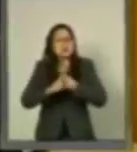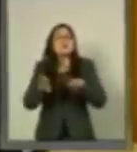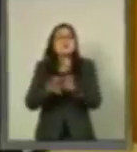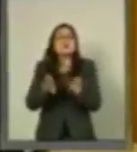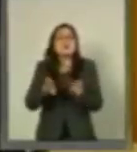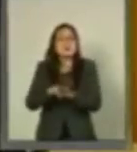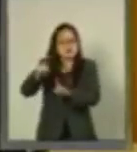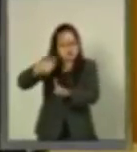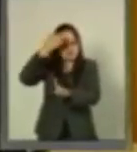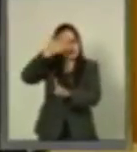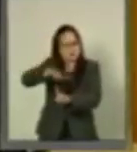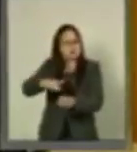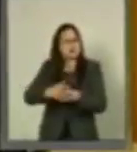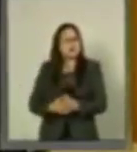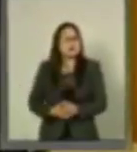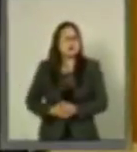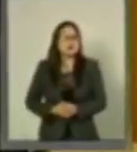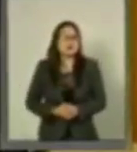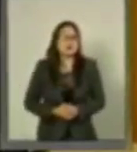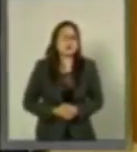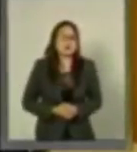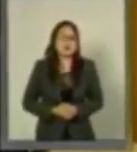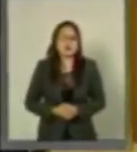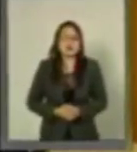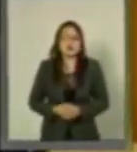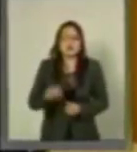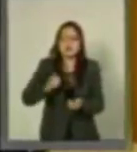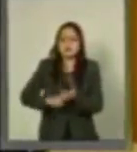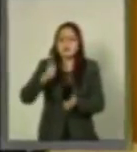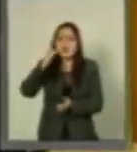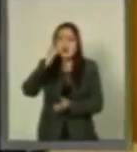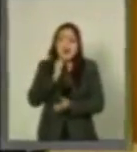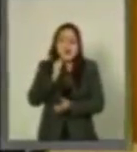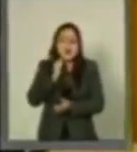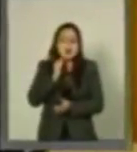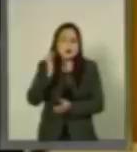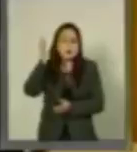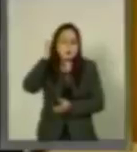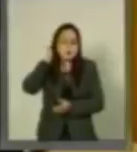Usted está enterado. En Guerrero,